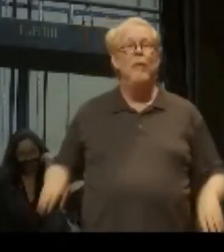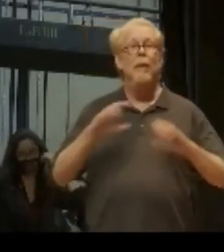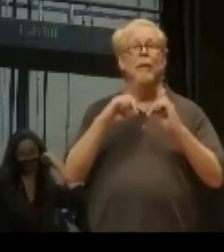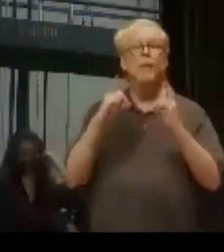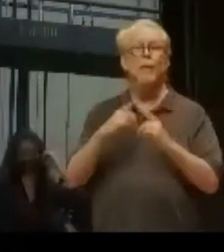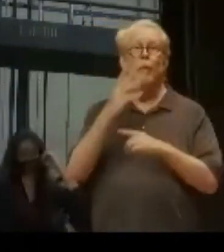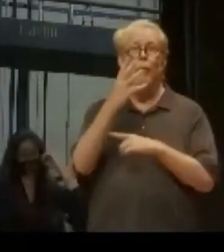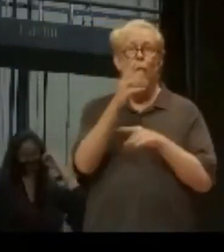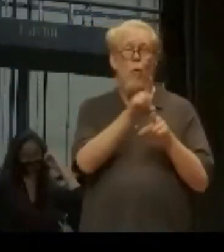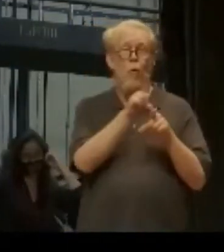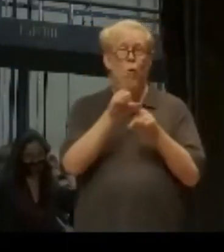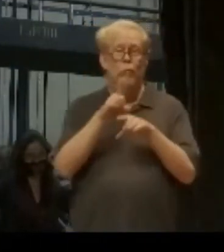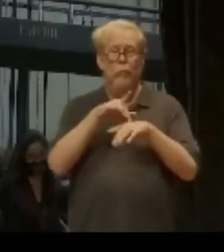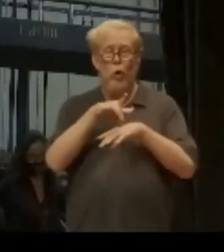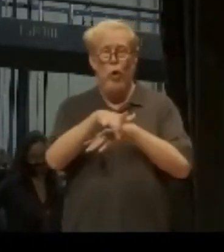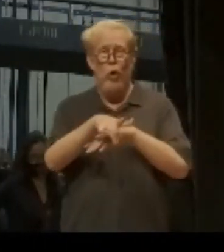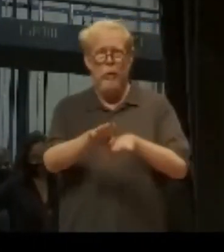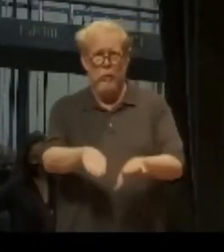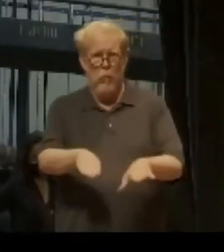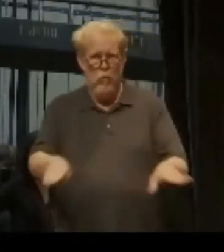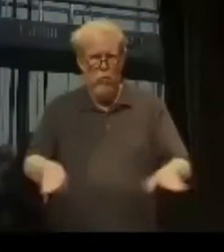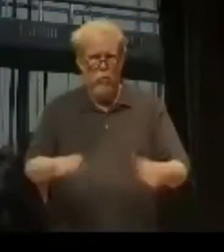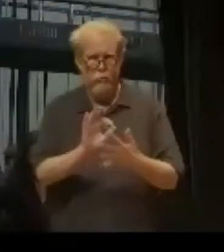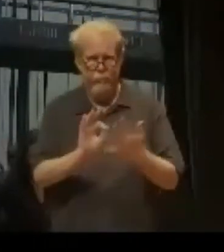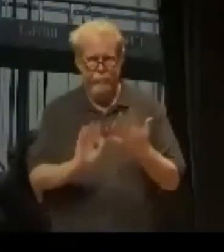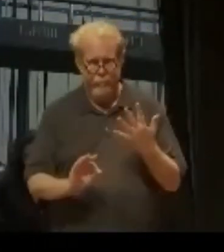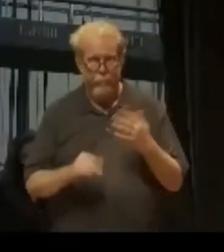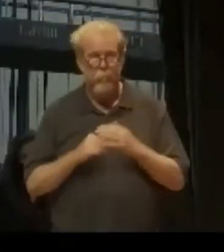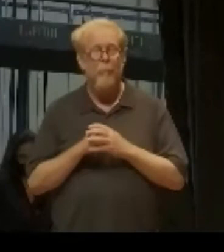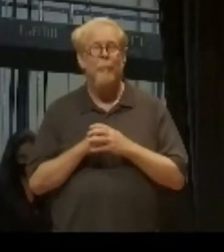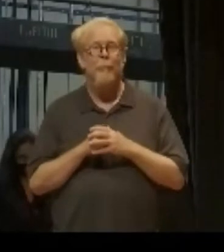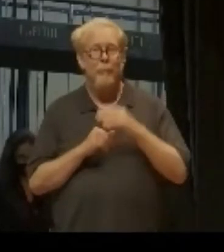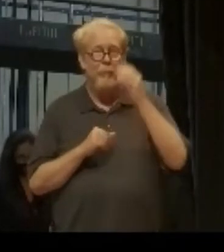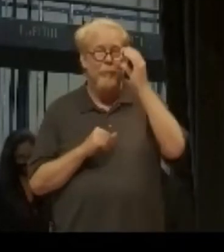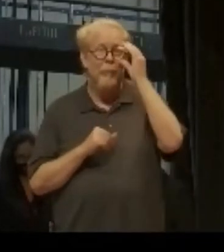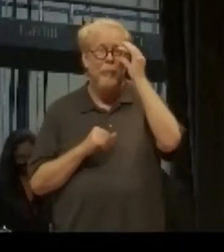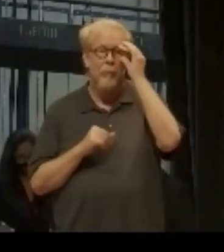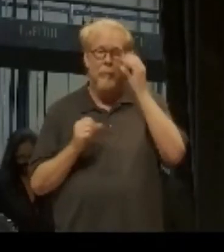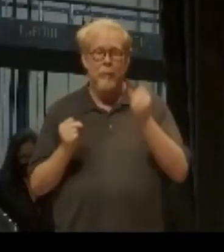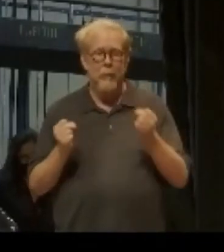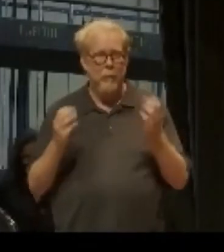El Distrito 4 también ofrece opciones